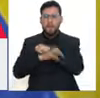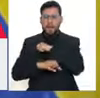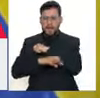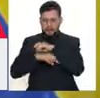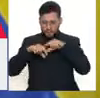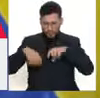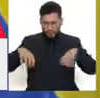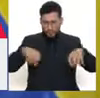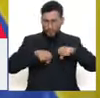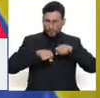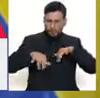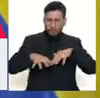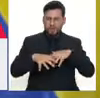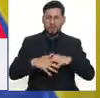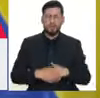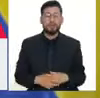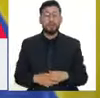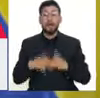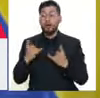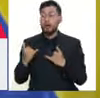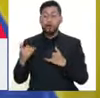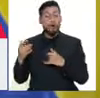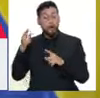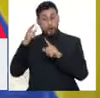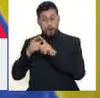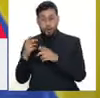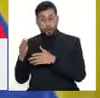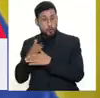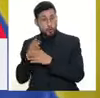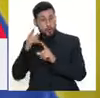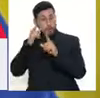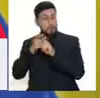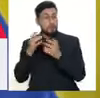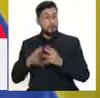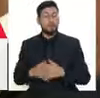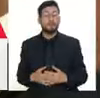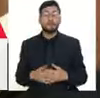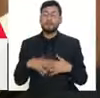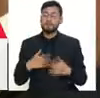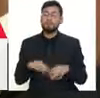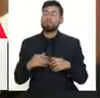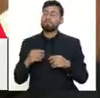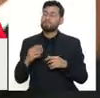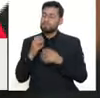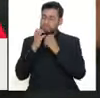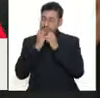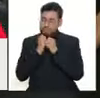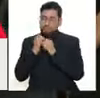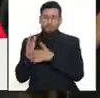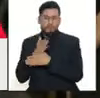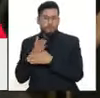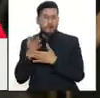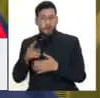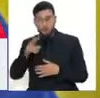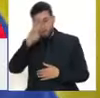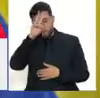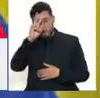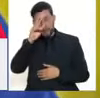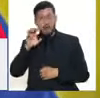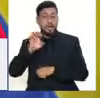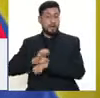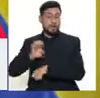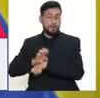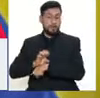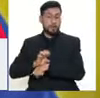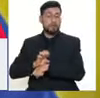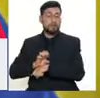En tanto, objetivo común y materia de una profunda y amplia colaboración entre el Perú y el